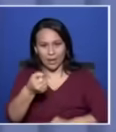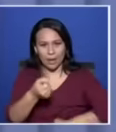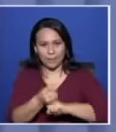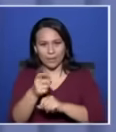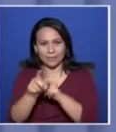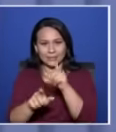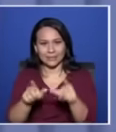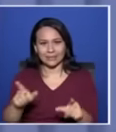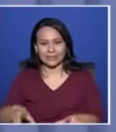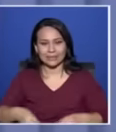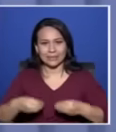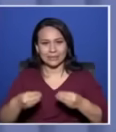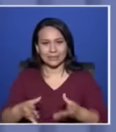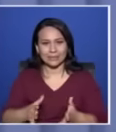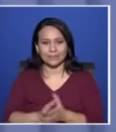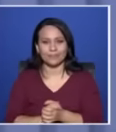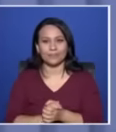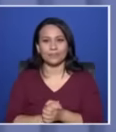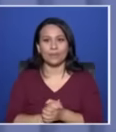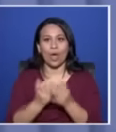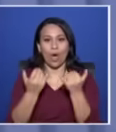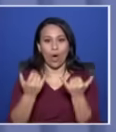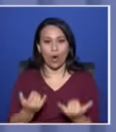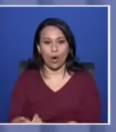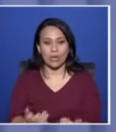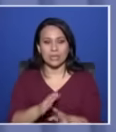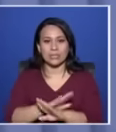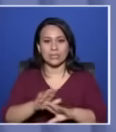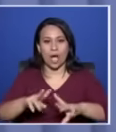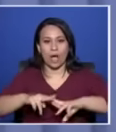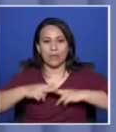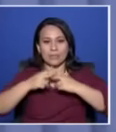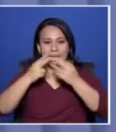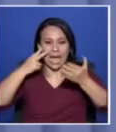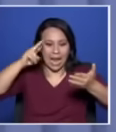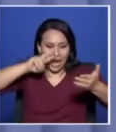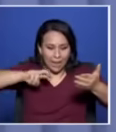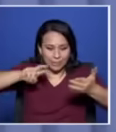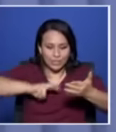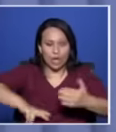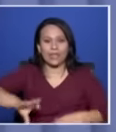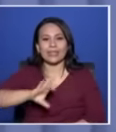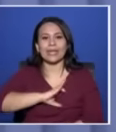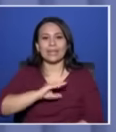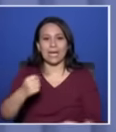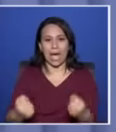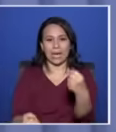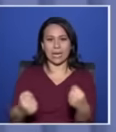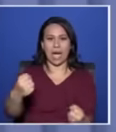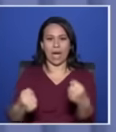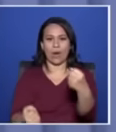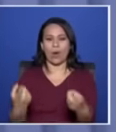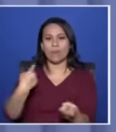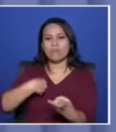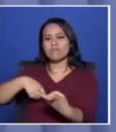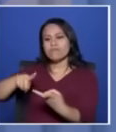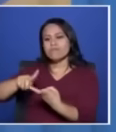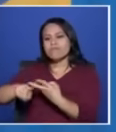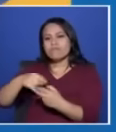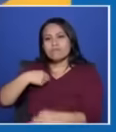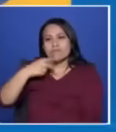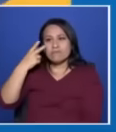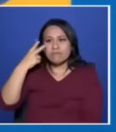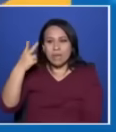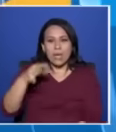esta causa para las Fuerzas Armadas. Y desde hoy arrancó la revisión técnica vehicular en Quito y Guayaquil. Y también para ampliar la información de